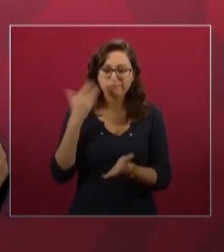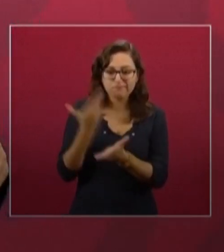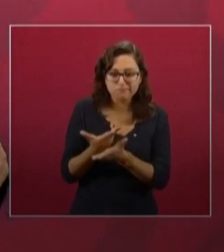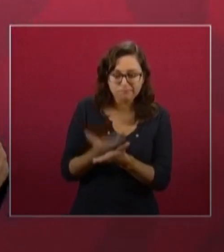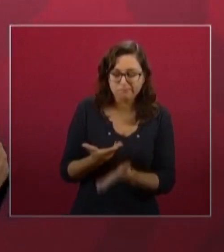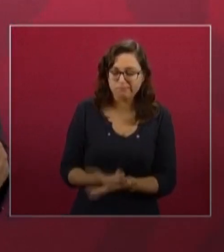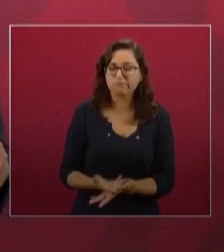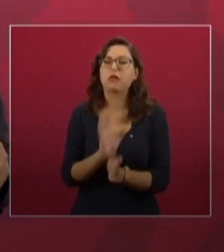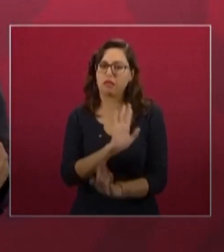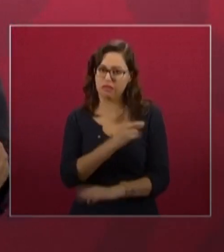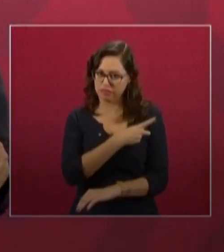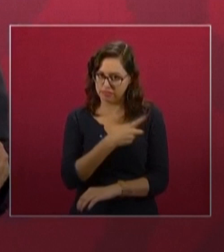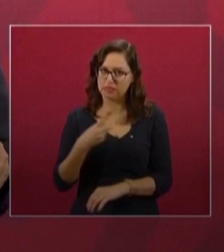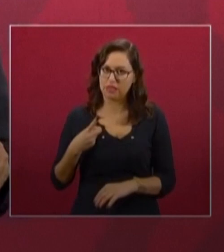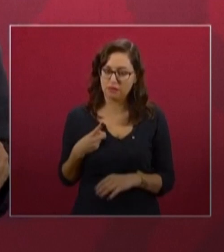adelantar